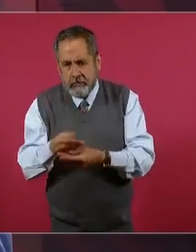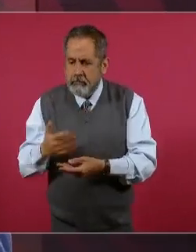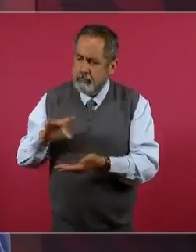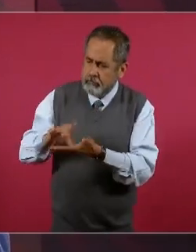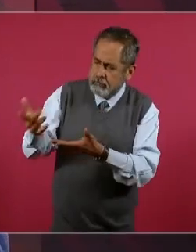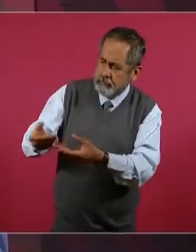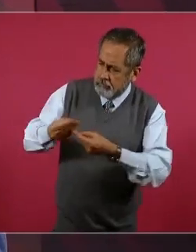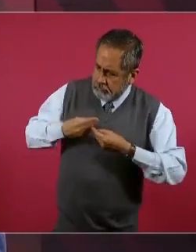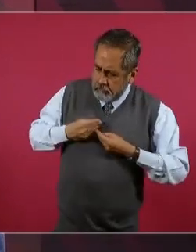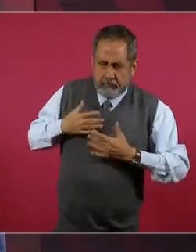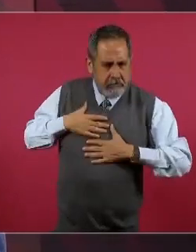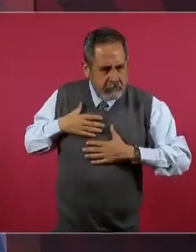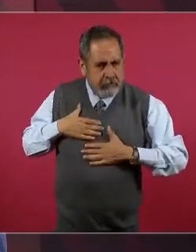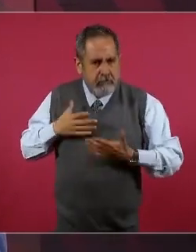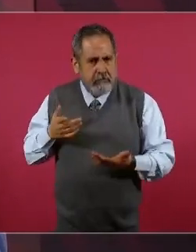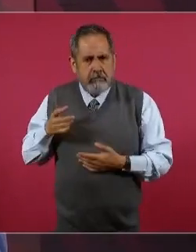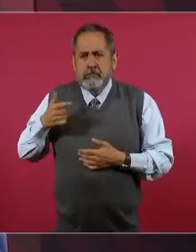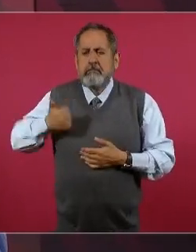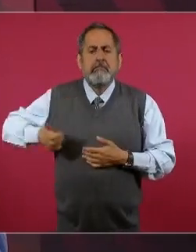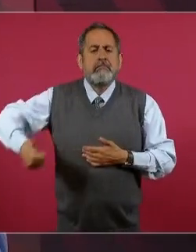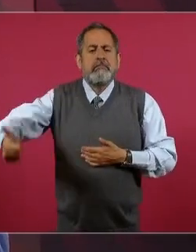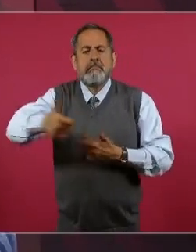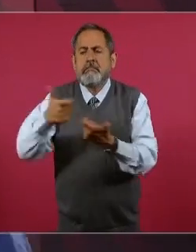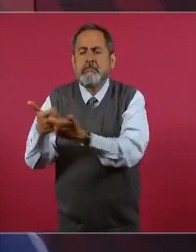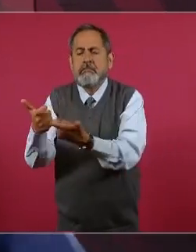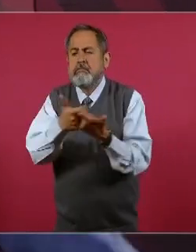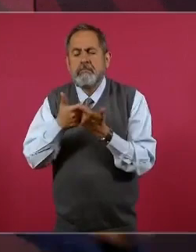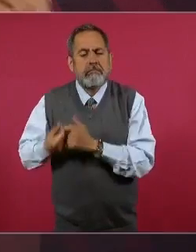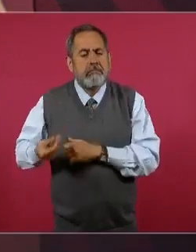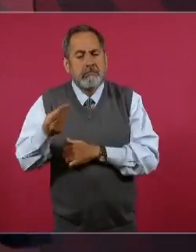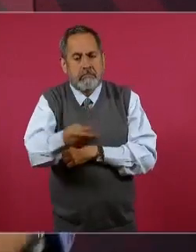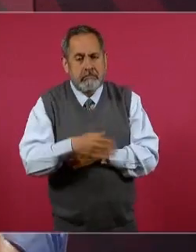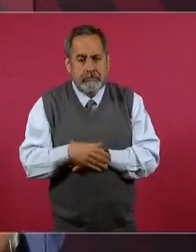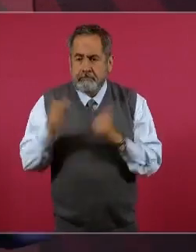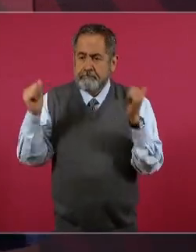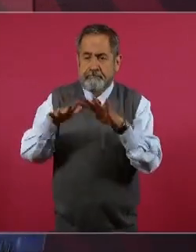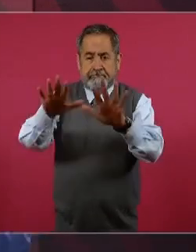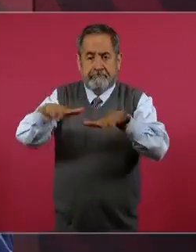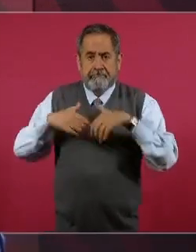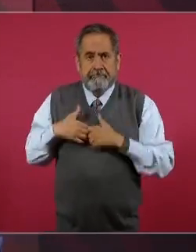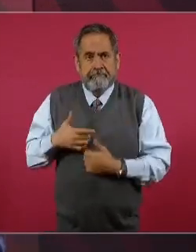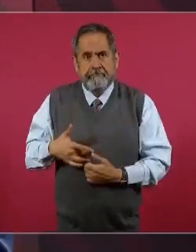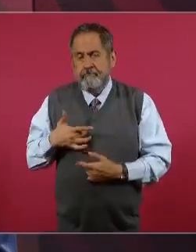el comunero, el ejidatario, cada vez que hay asamblea. Antes